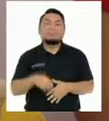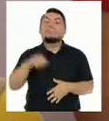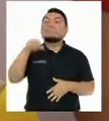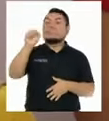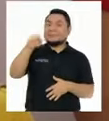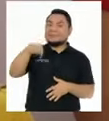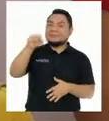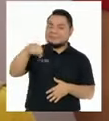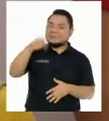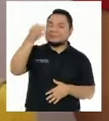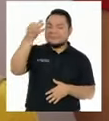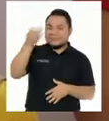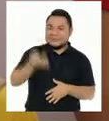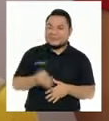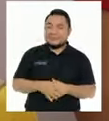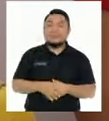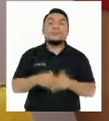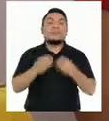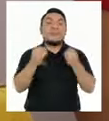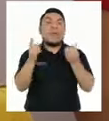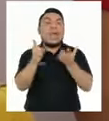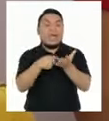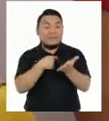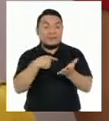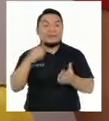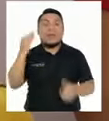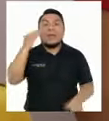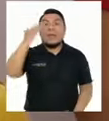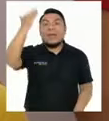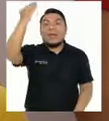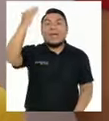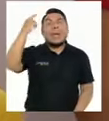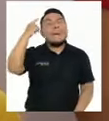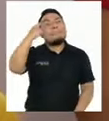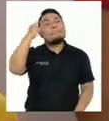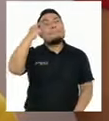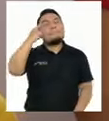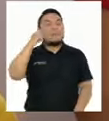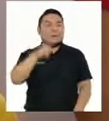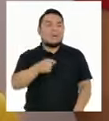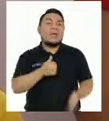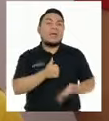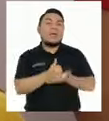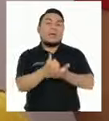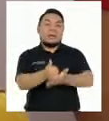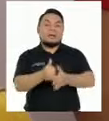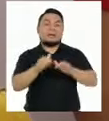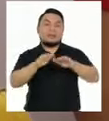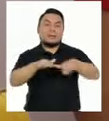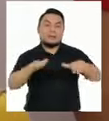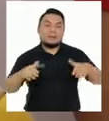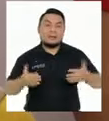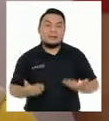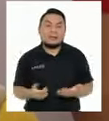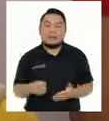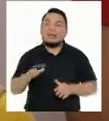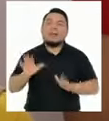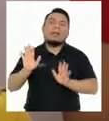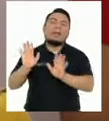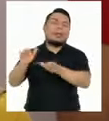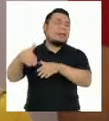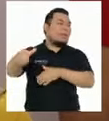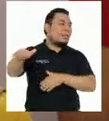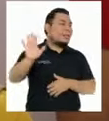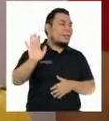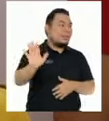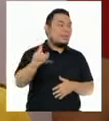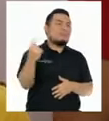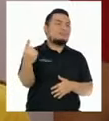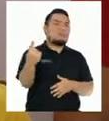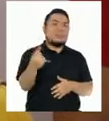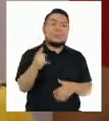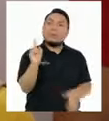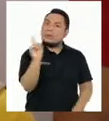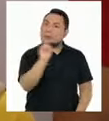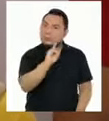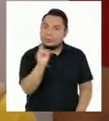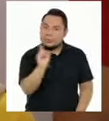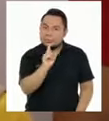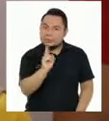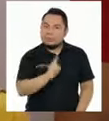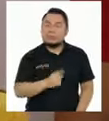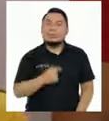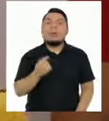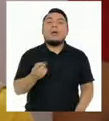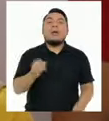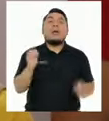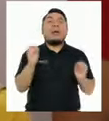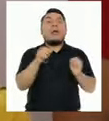Alexa. Muchas veces los adultos pensamos que ayudamos a la niña o al niño, pero en realidad hacemos las cosas por ella